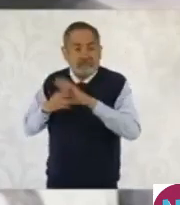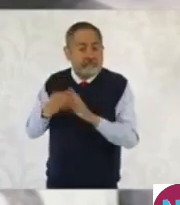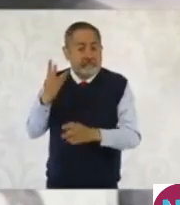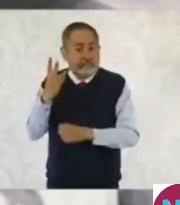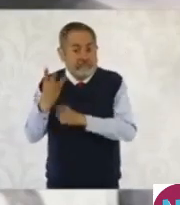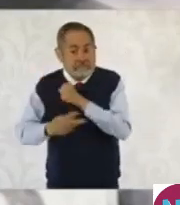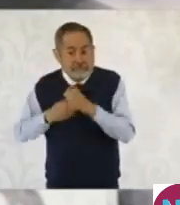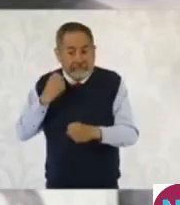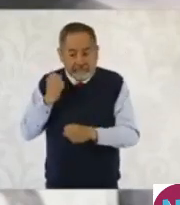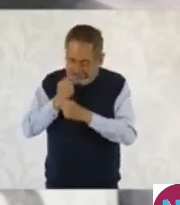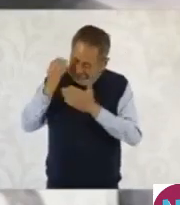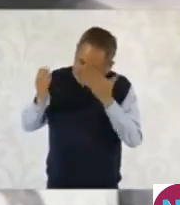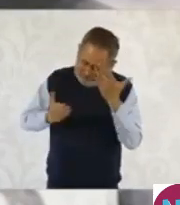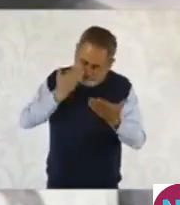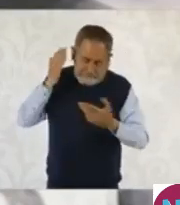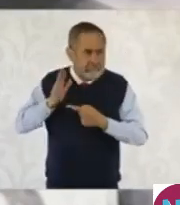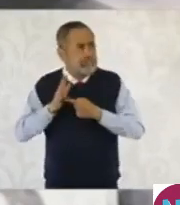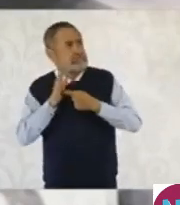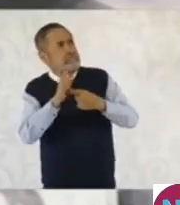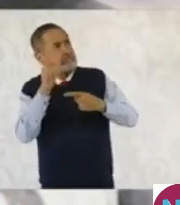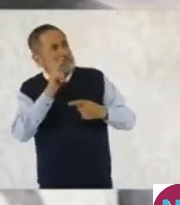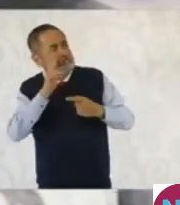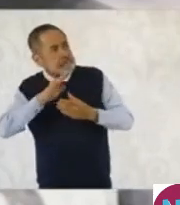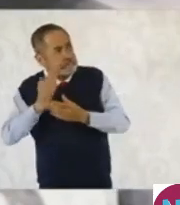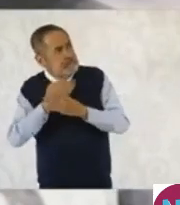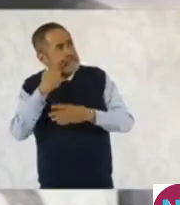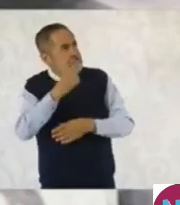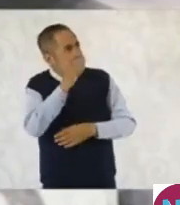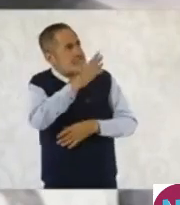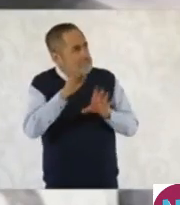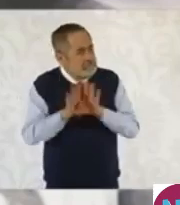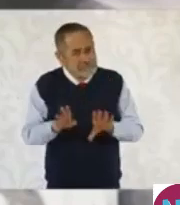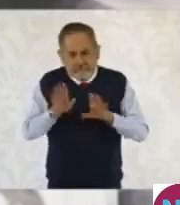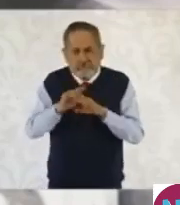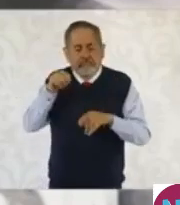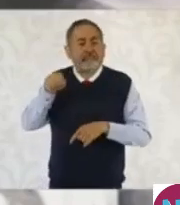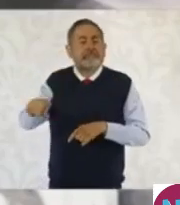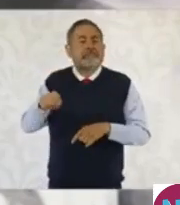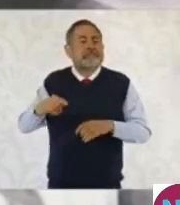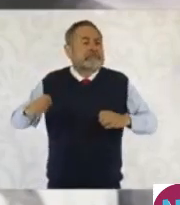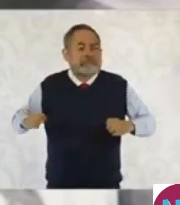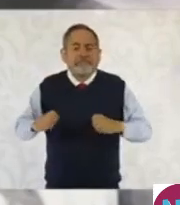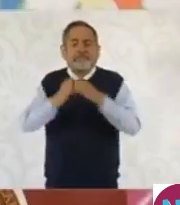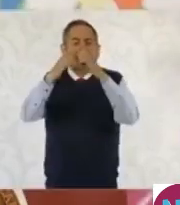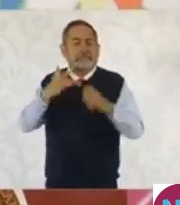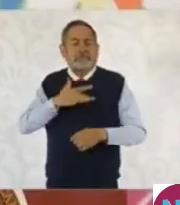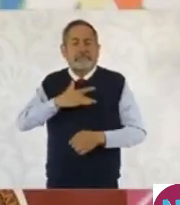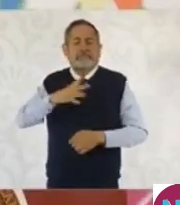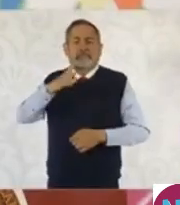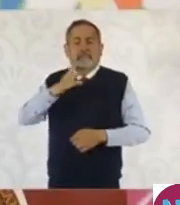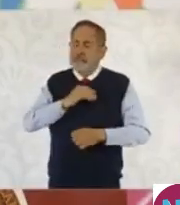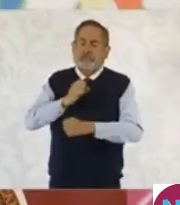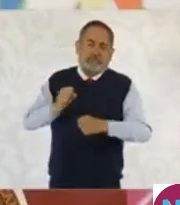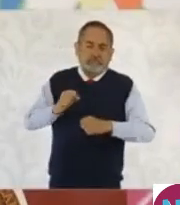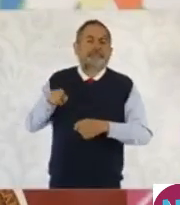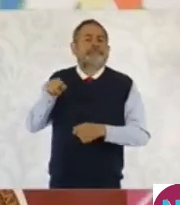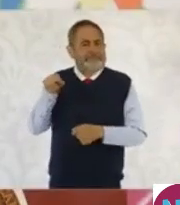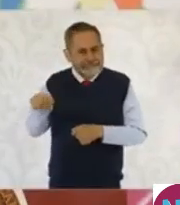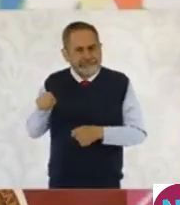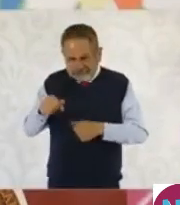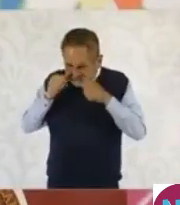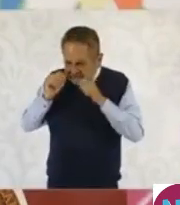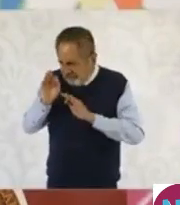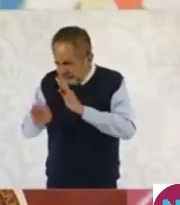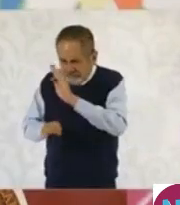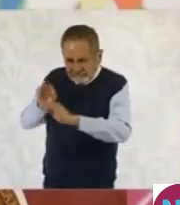años para recopilar, presentar evidencia en atención de urgencias graves por infarto. Lo importante es que la implementación de